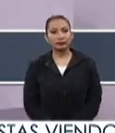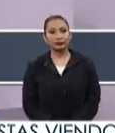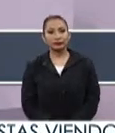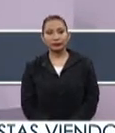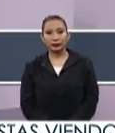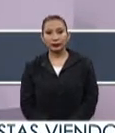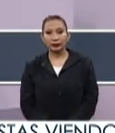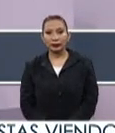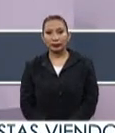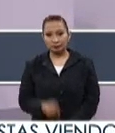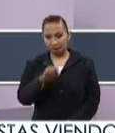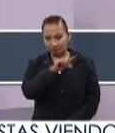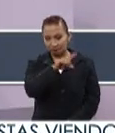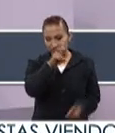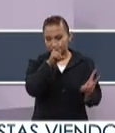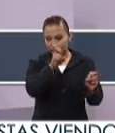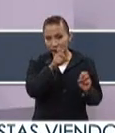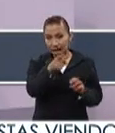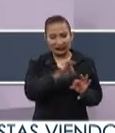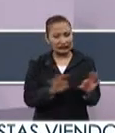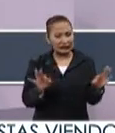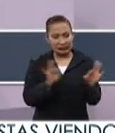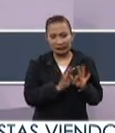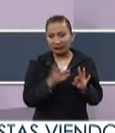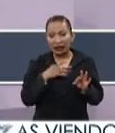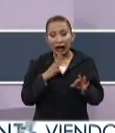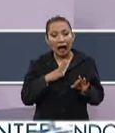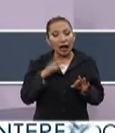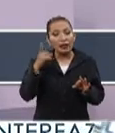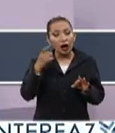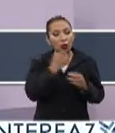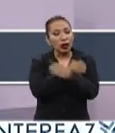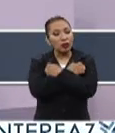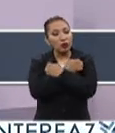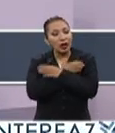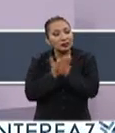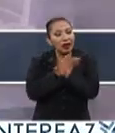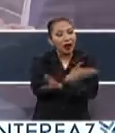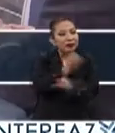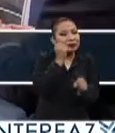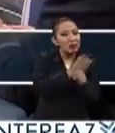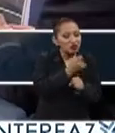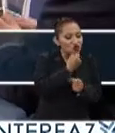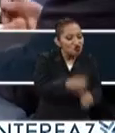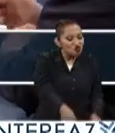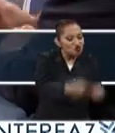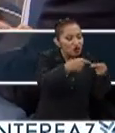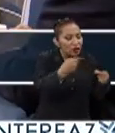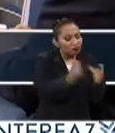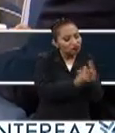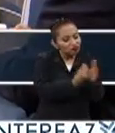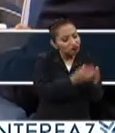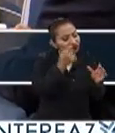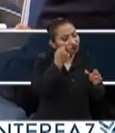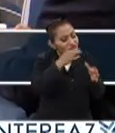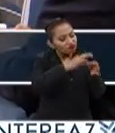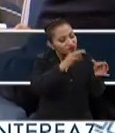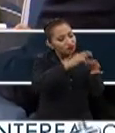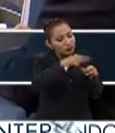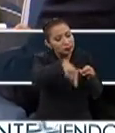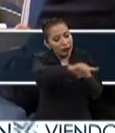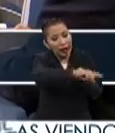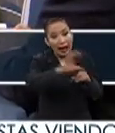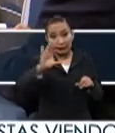en esta materia es fundamental el que haya una educación desde temprana edad. Sería fundamental para